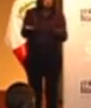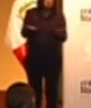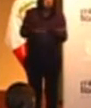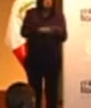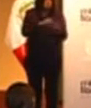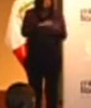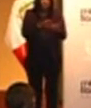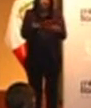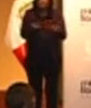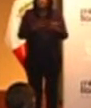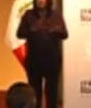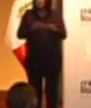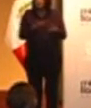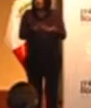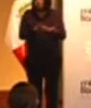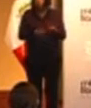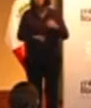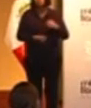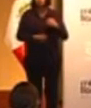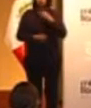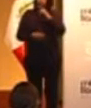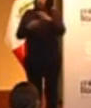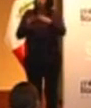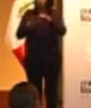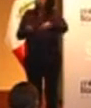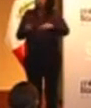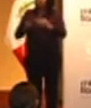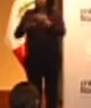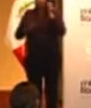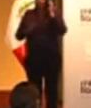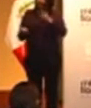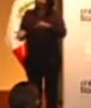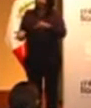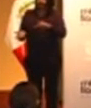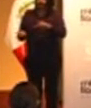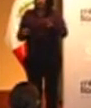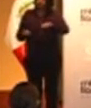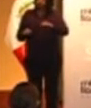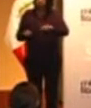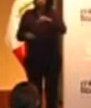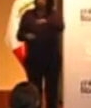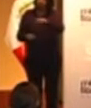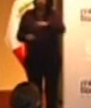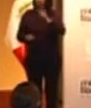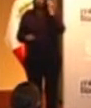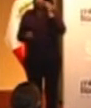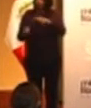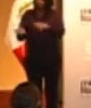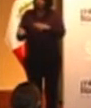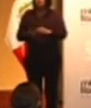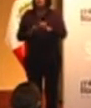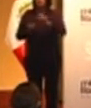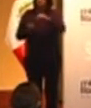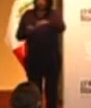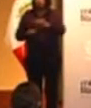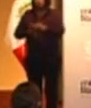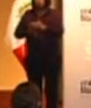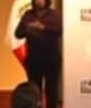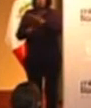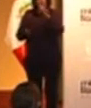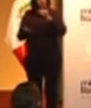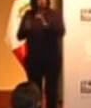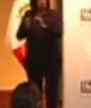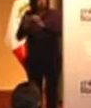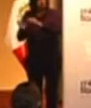hecho esta app y les conté que se había hecho en casa. Fue hecha aquí en Miraflores y ha sido mejorada aquí en Miraflores.